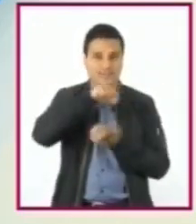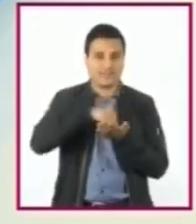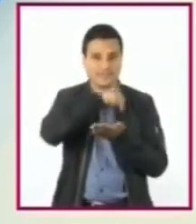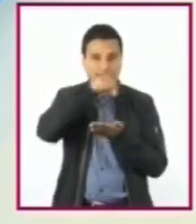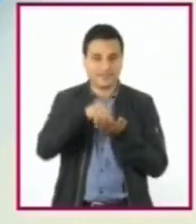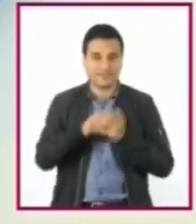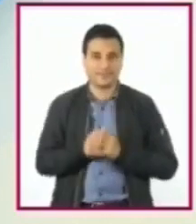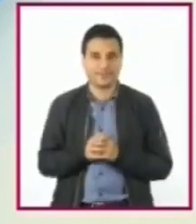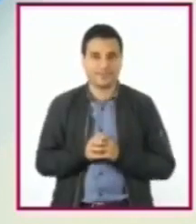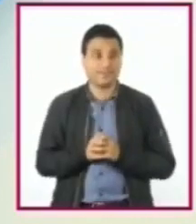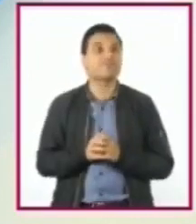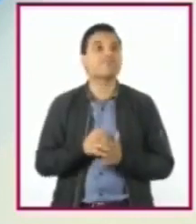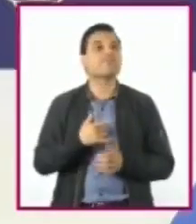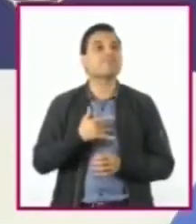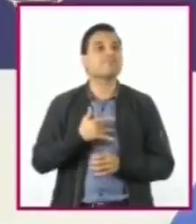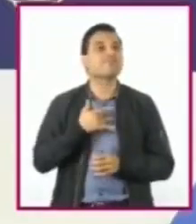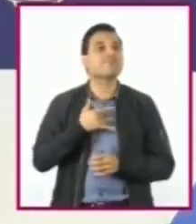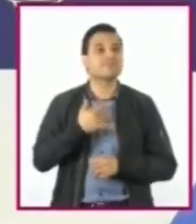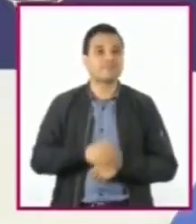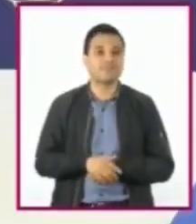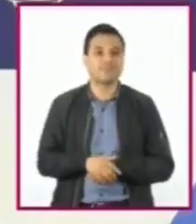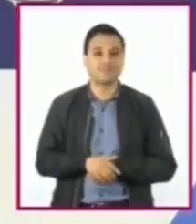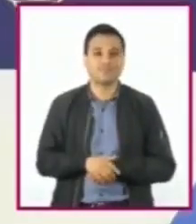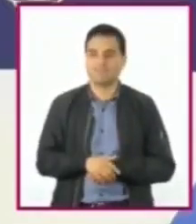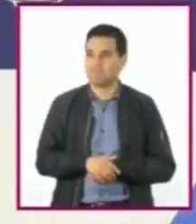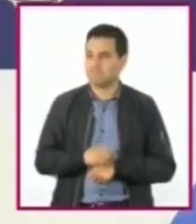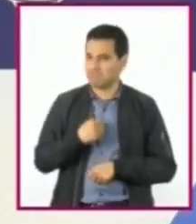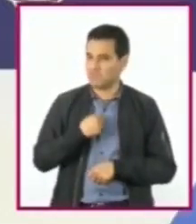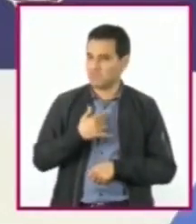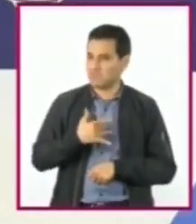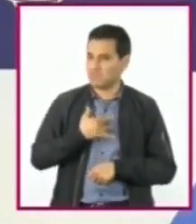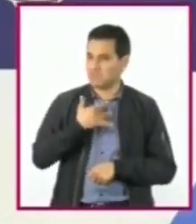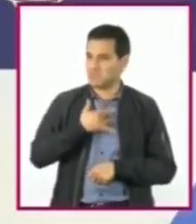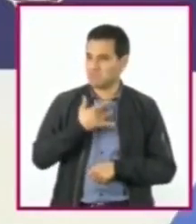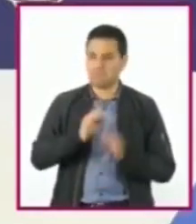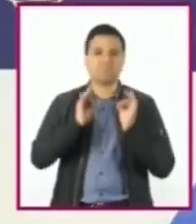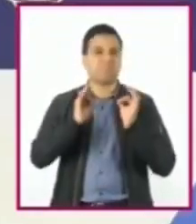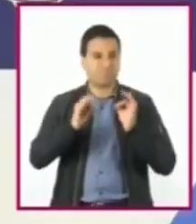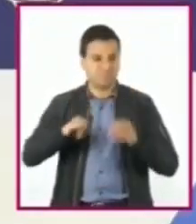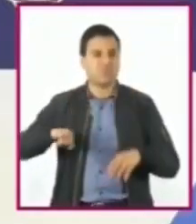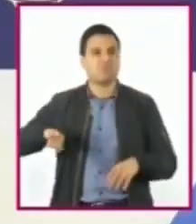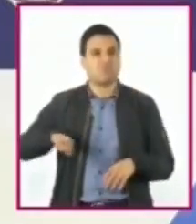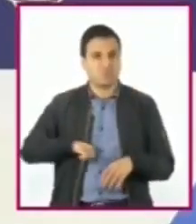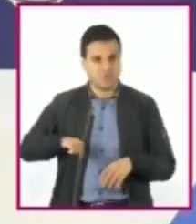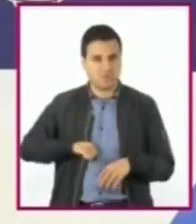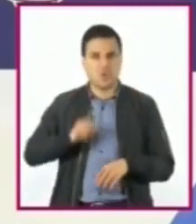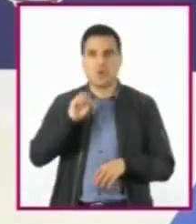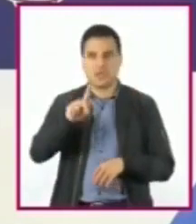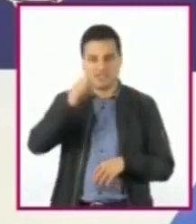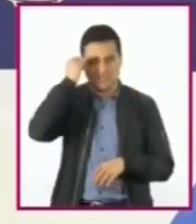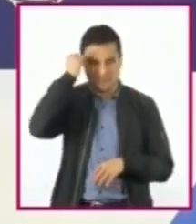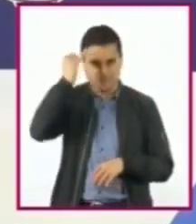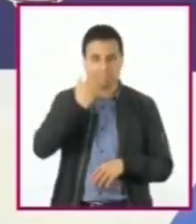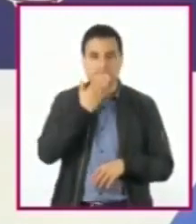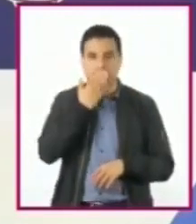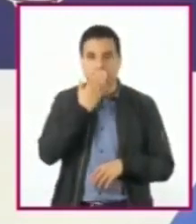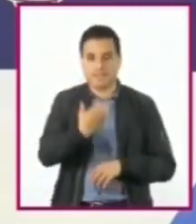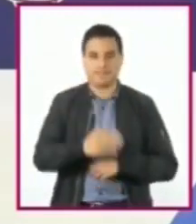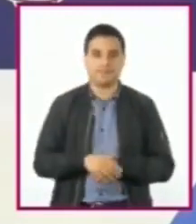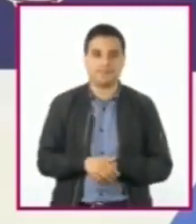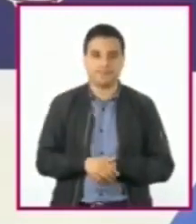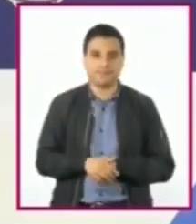geográfico. ¿Qué te parece, Quique? Me parece muy interesante y una gran idea, maestra.